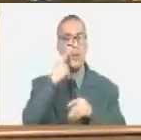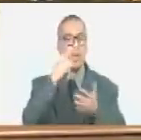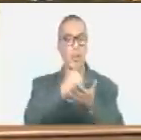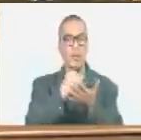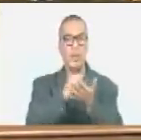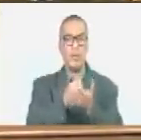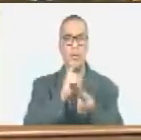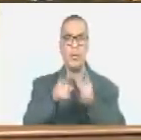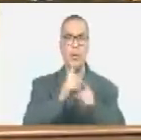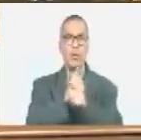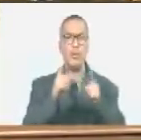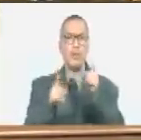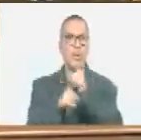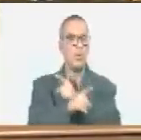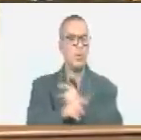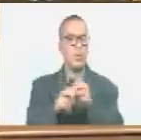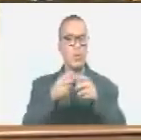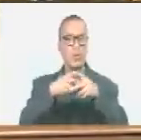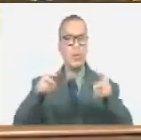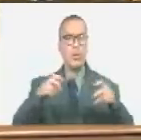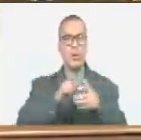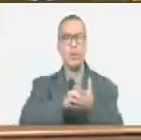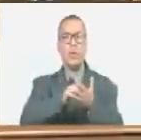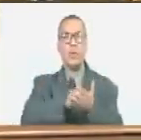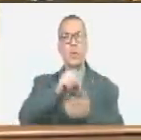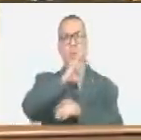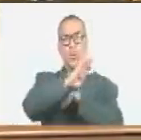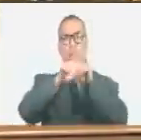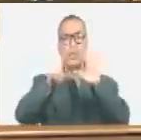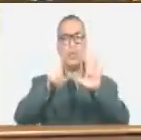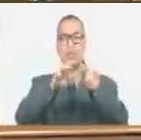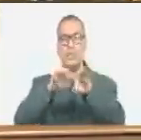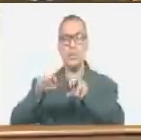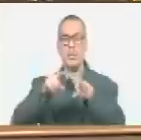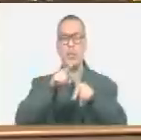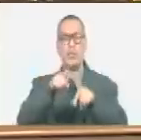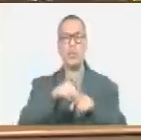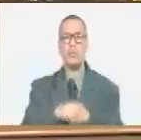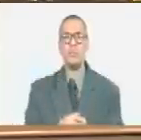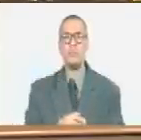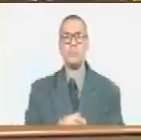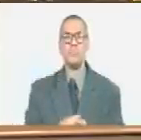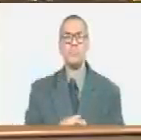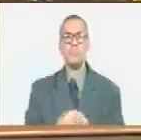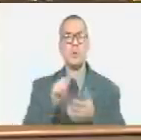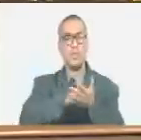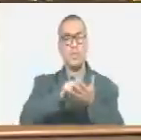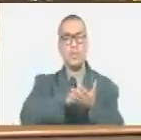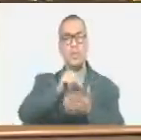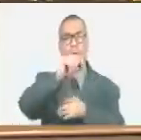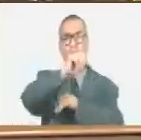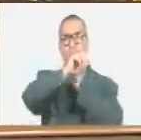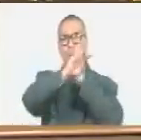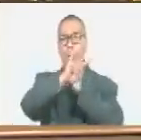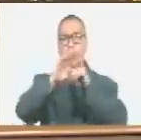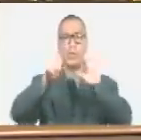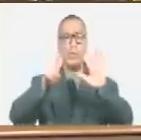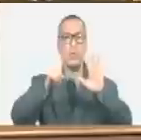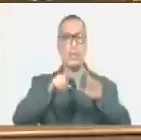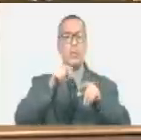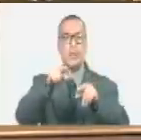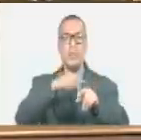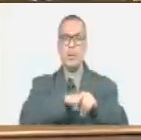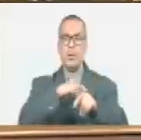aprobar con modificación el contenido del artículo 46, quedando redactado de la siguiente manera. Artículo 46. Cuando los